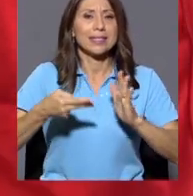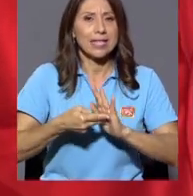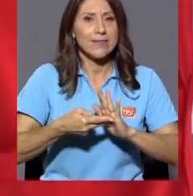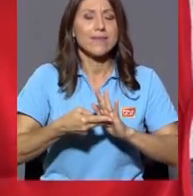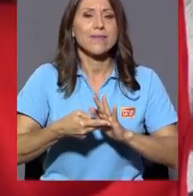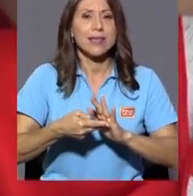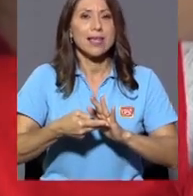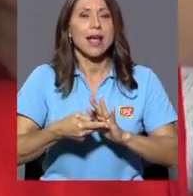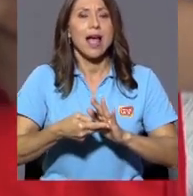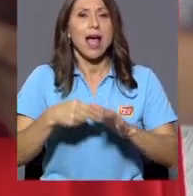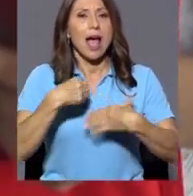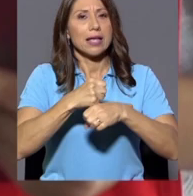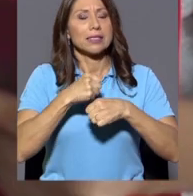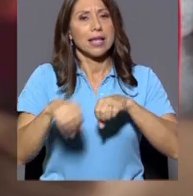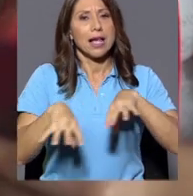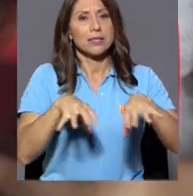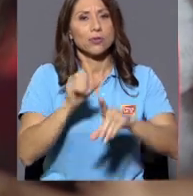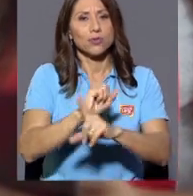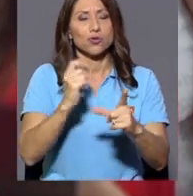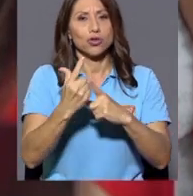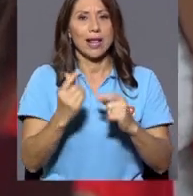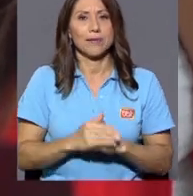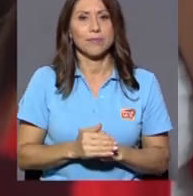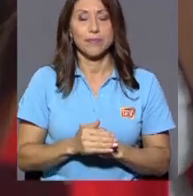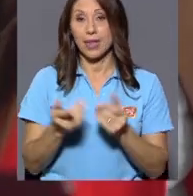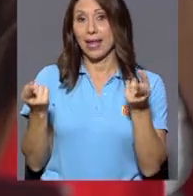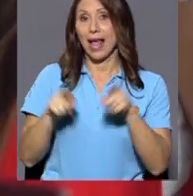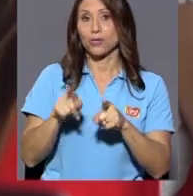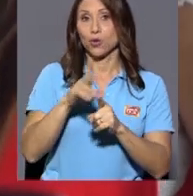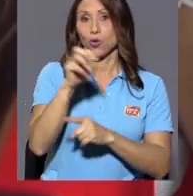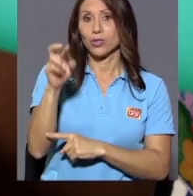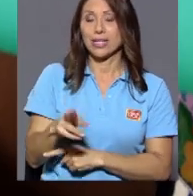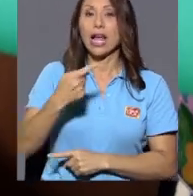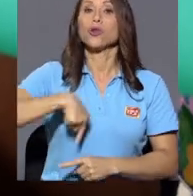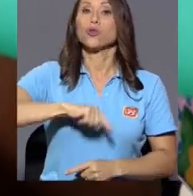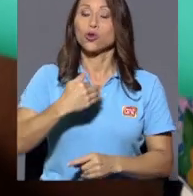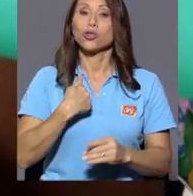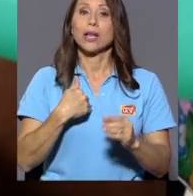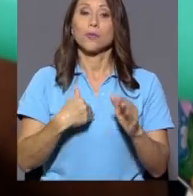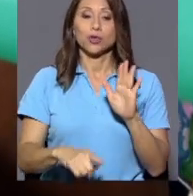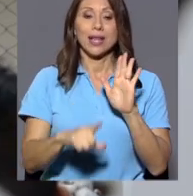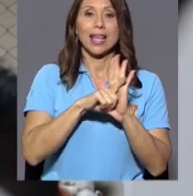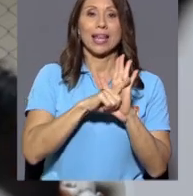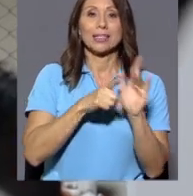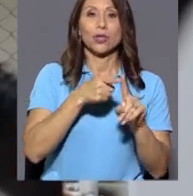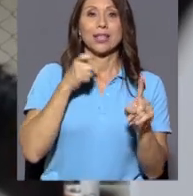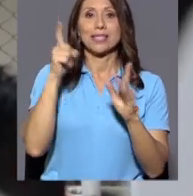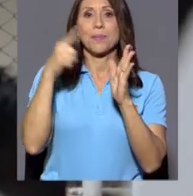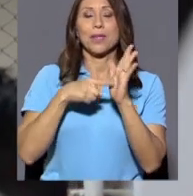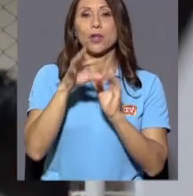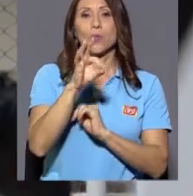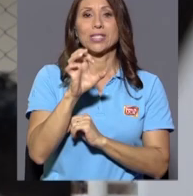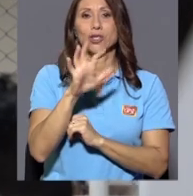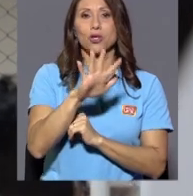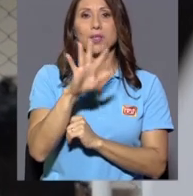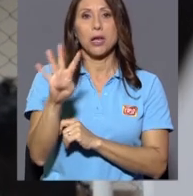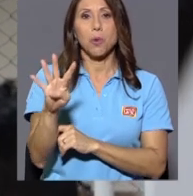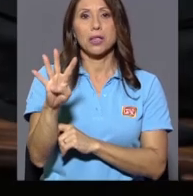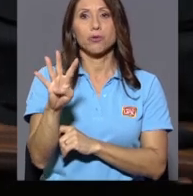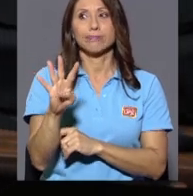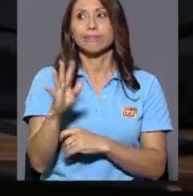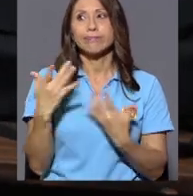el poder hacer esa acción social en el caso costarricense nosotros tenemos una legislación desde 1954 que no permite eso